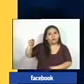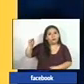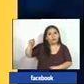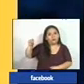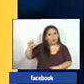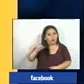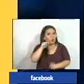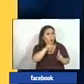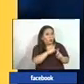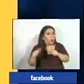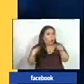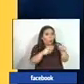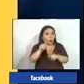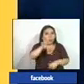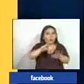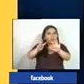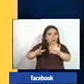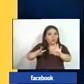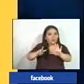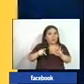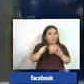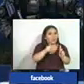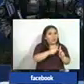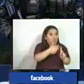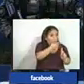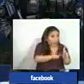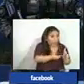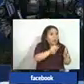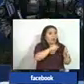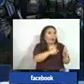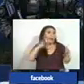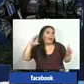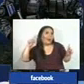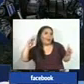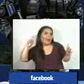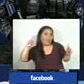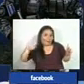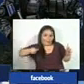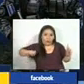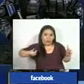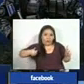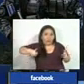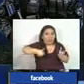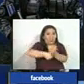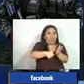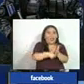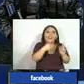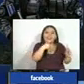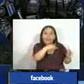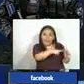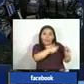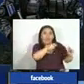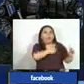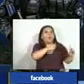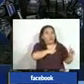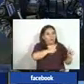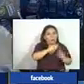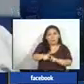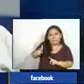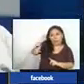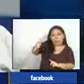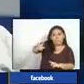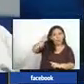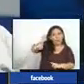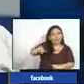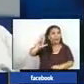47 años, agente del Cuerpo de Agentes Municipales, quien sería el responsable, escuche usted, de lesionar de bala a tres